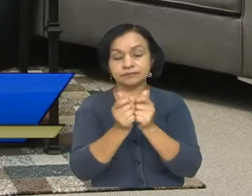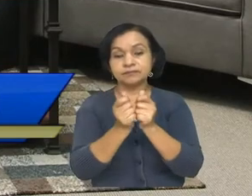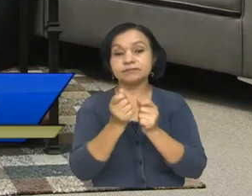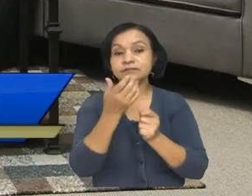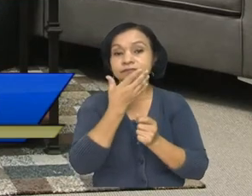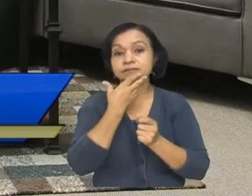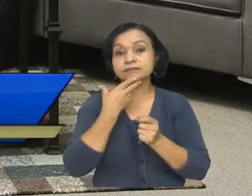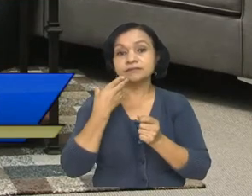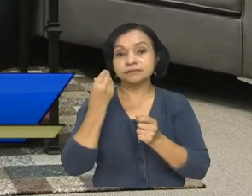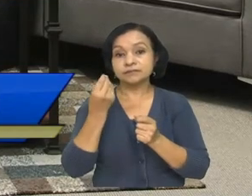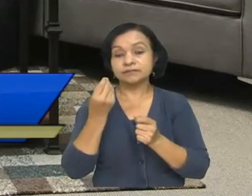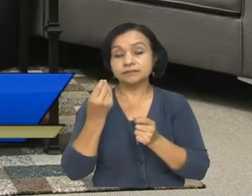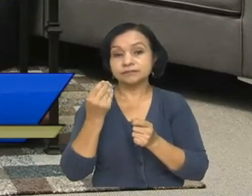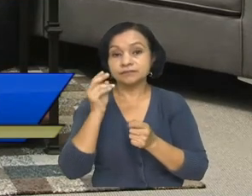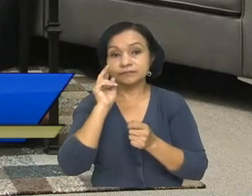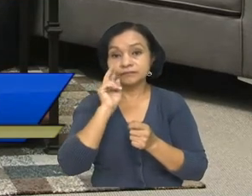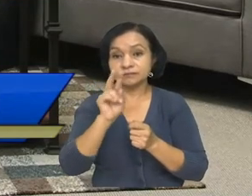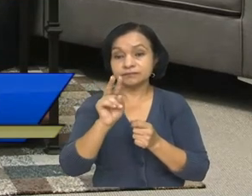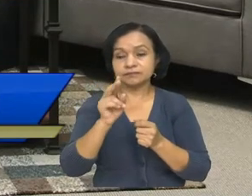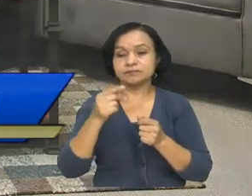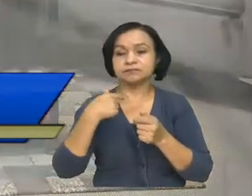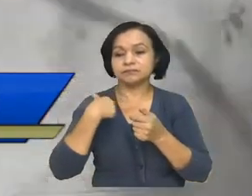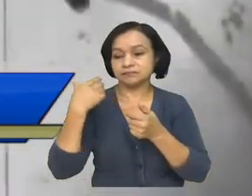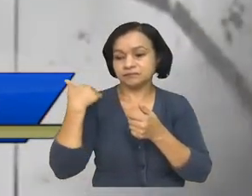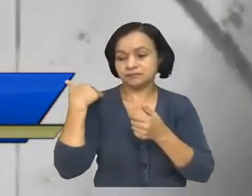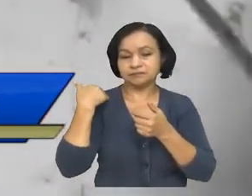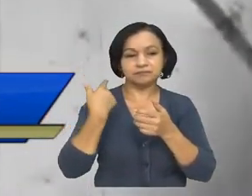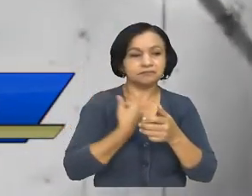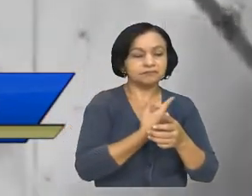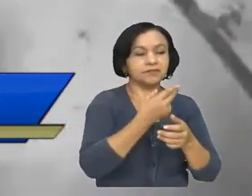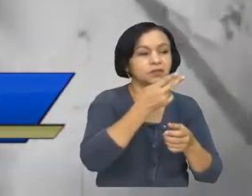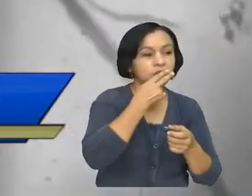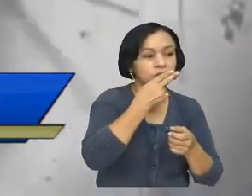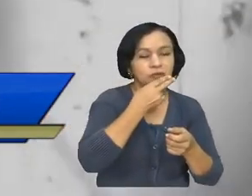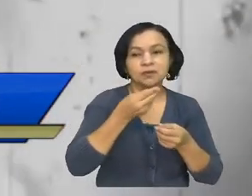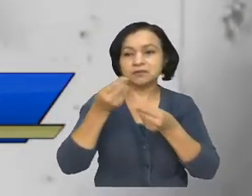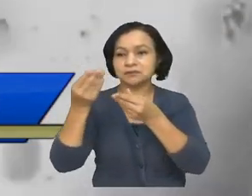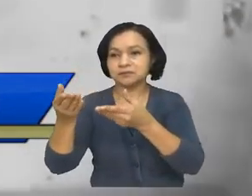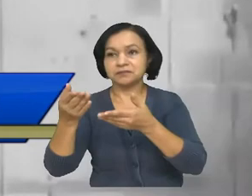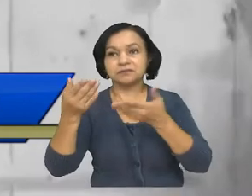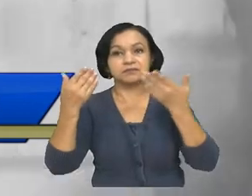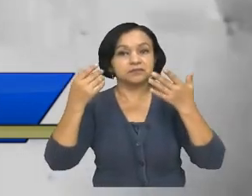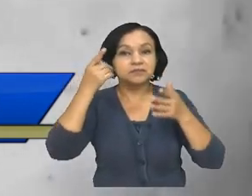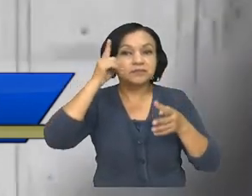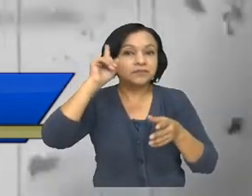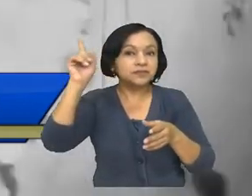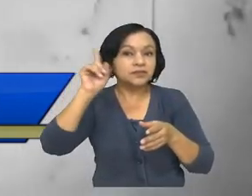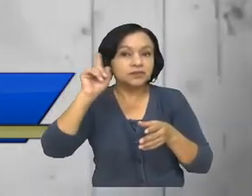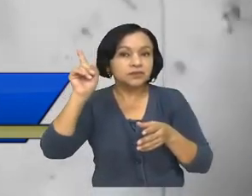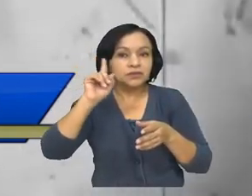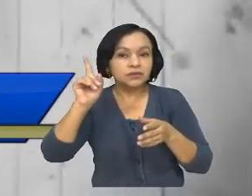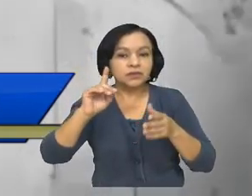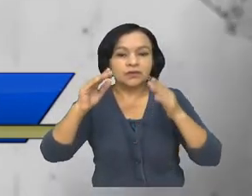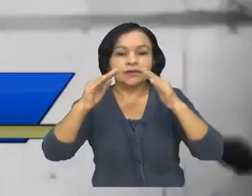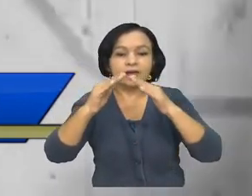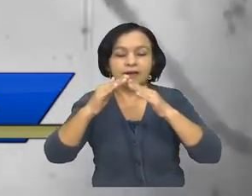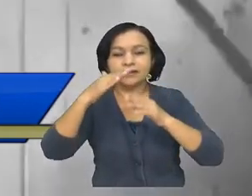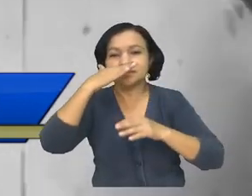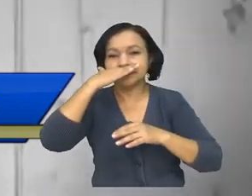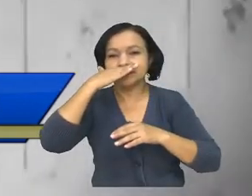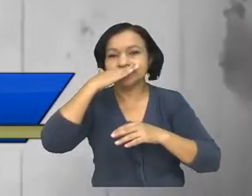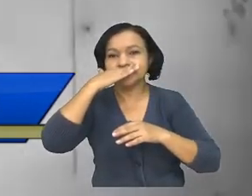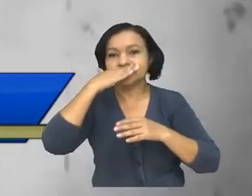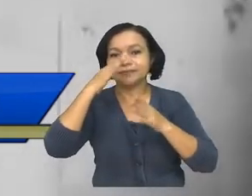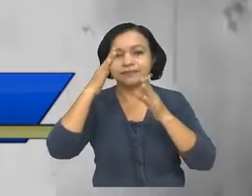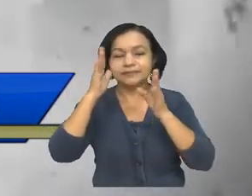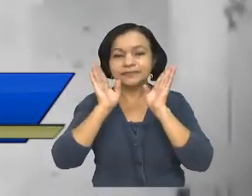conocí, que yo iba a hacerles mandado, que les iba a buscar cigarros, y sin saber yo que era una casa de seguridad del frente, en el